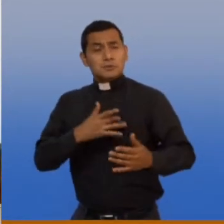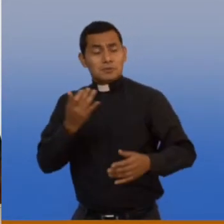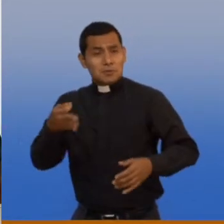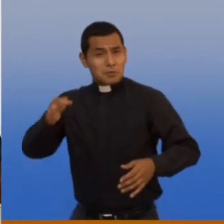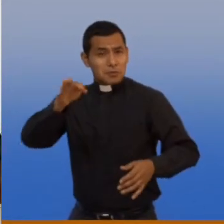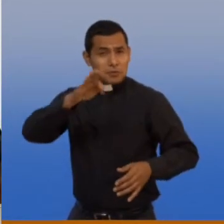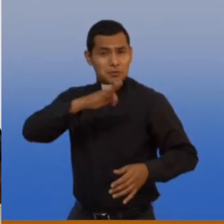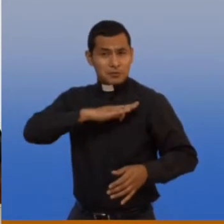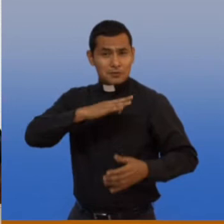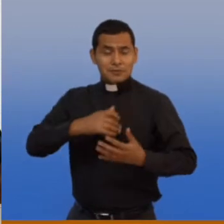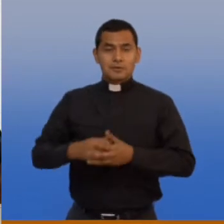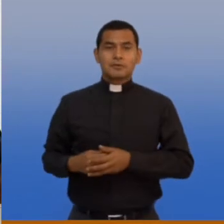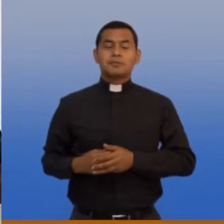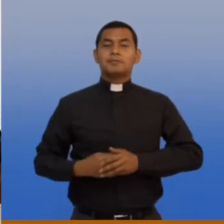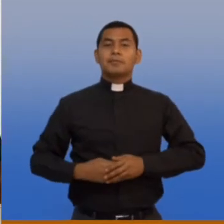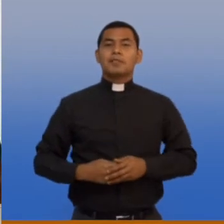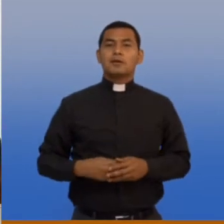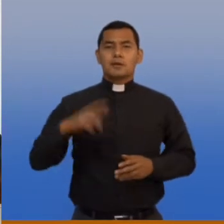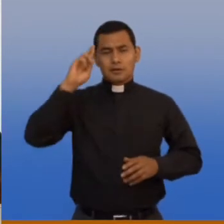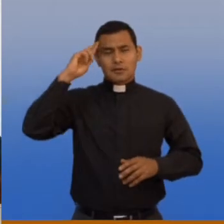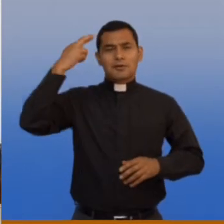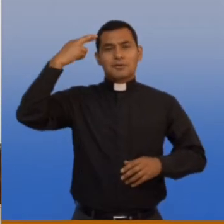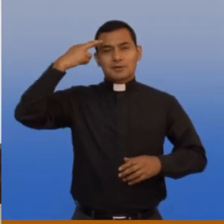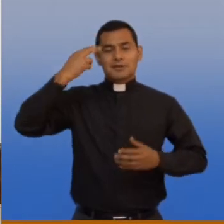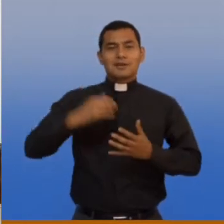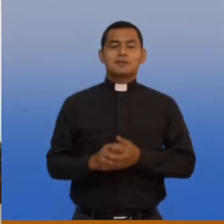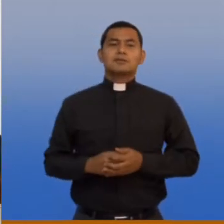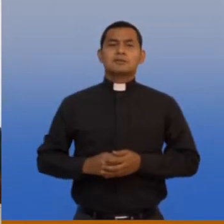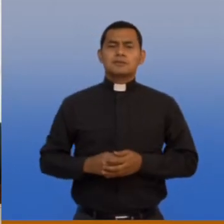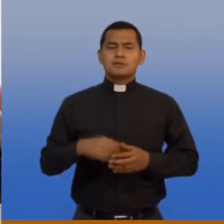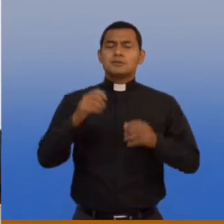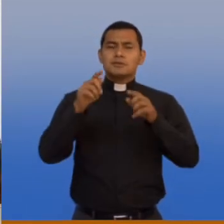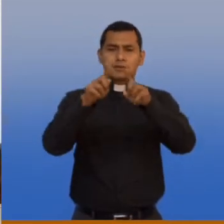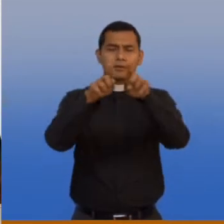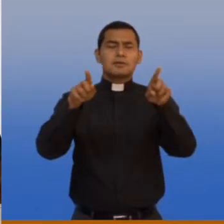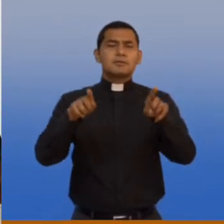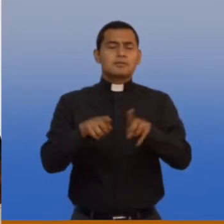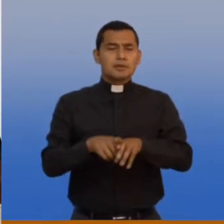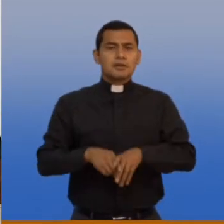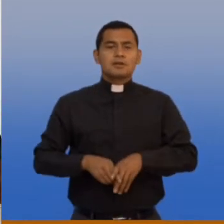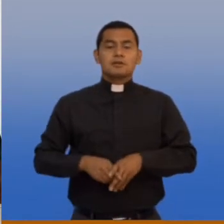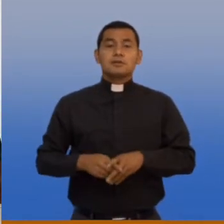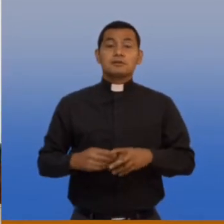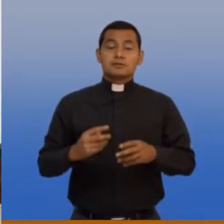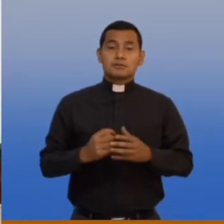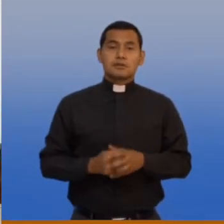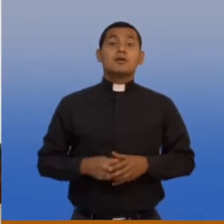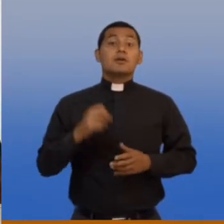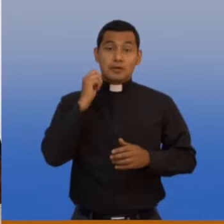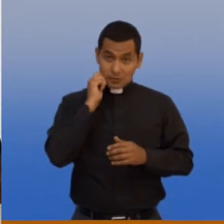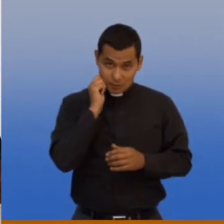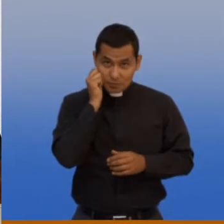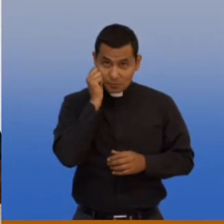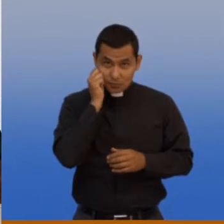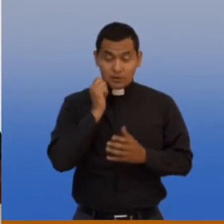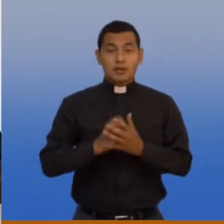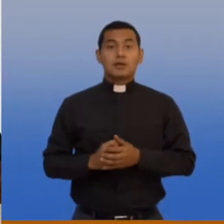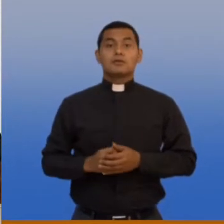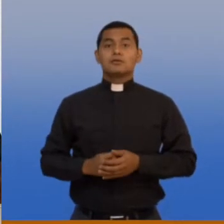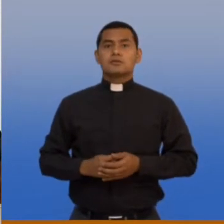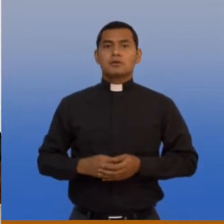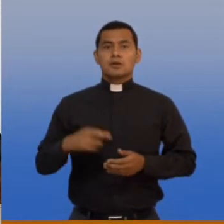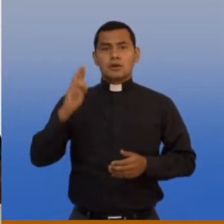que se celebran estos días, es decir, la muerte y la resurrección de nuestro Señor Jesucristo para